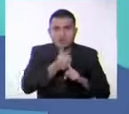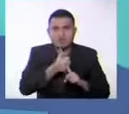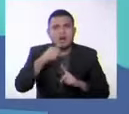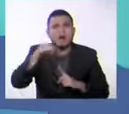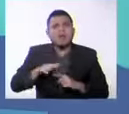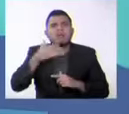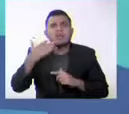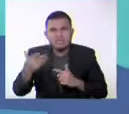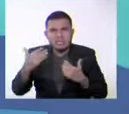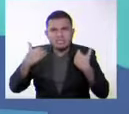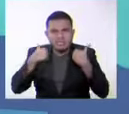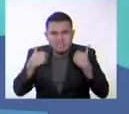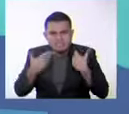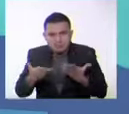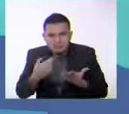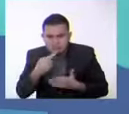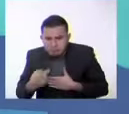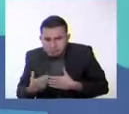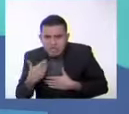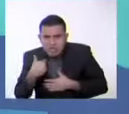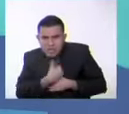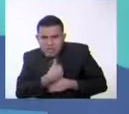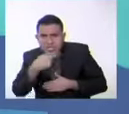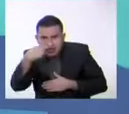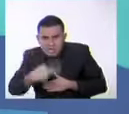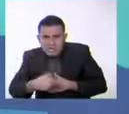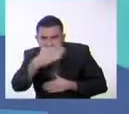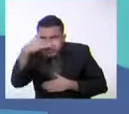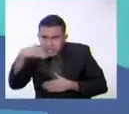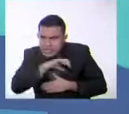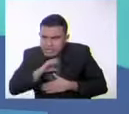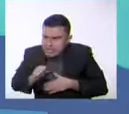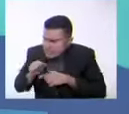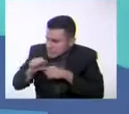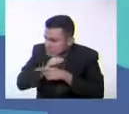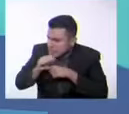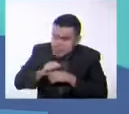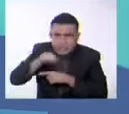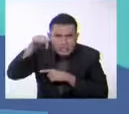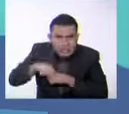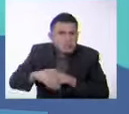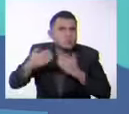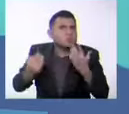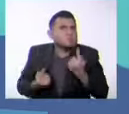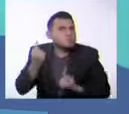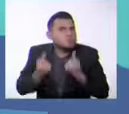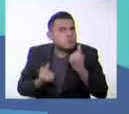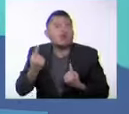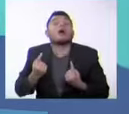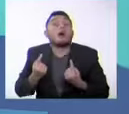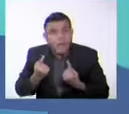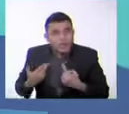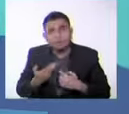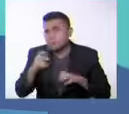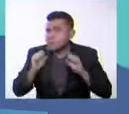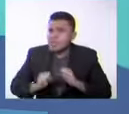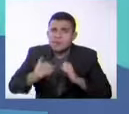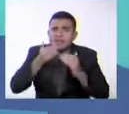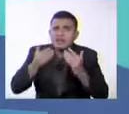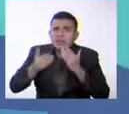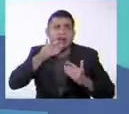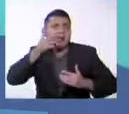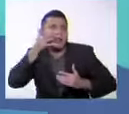obtenido de estas en nuestra realidad práctica actual y vigente. Podríamos mencionar como un